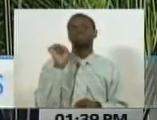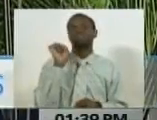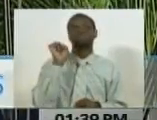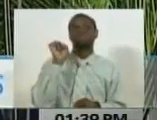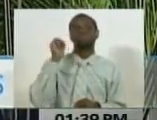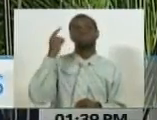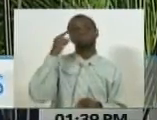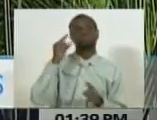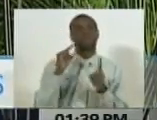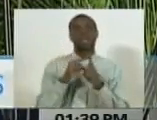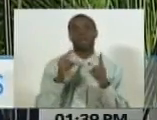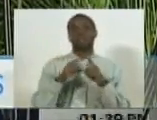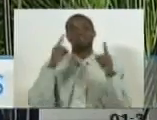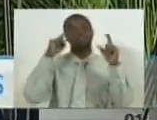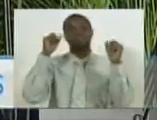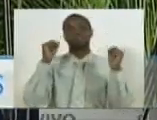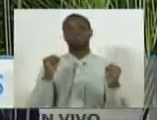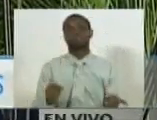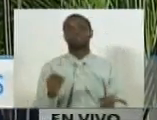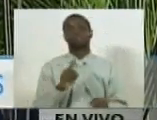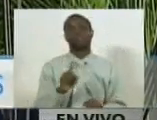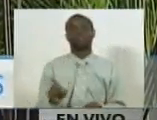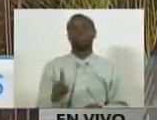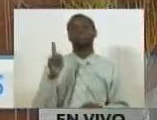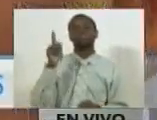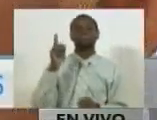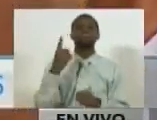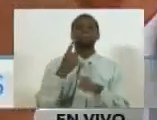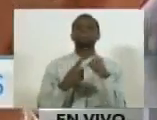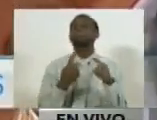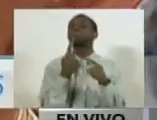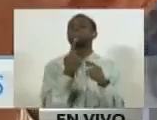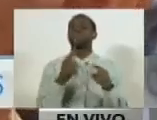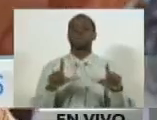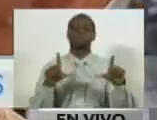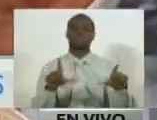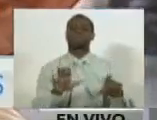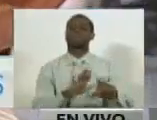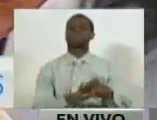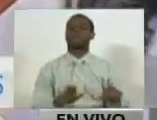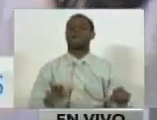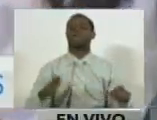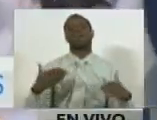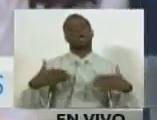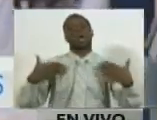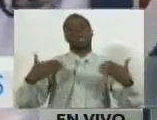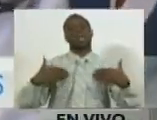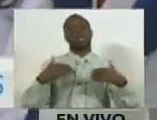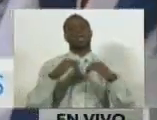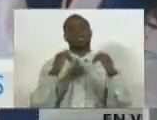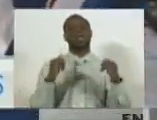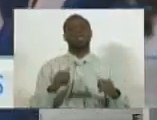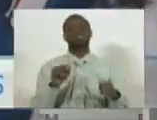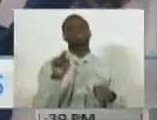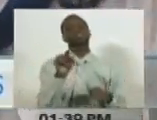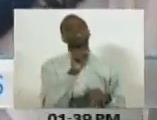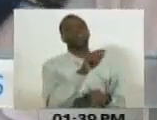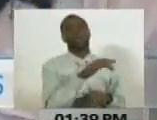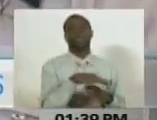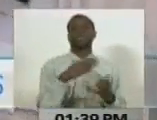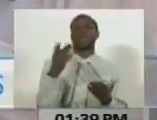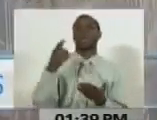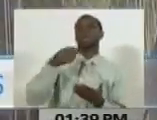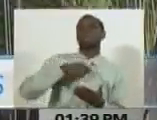Piñe, Titularidad, Chilla, Topu, Yaspareme, Oscar, Iso, Peineja, Topu, Chiare, Juatani, Presidente,